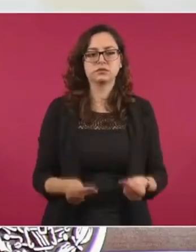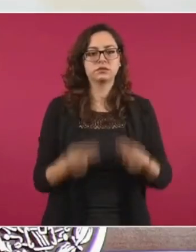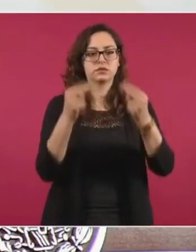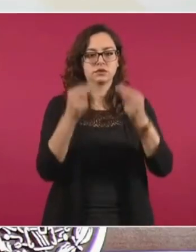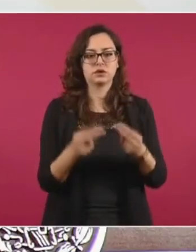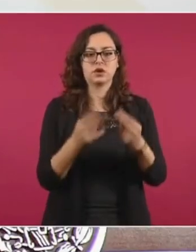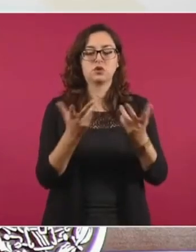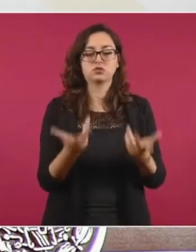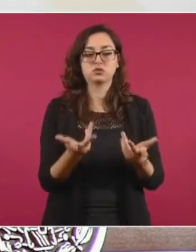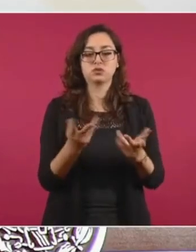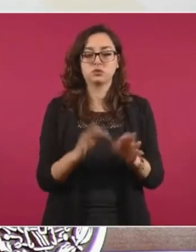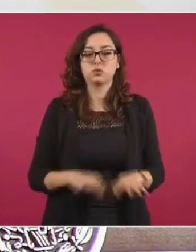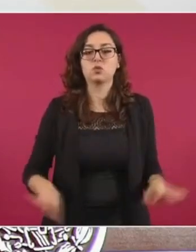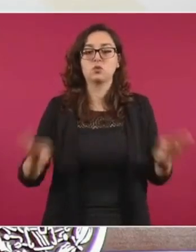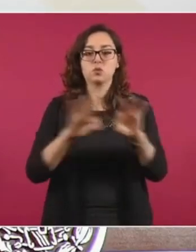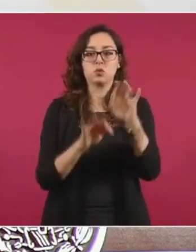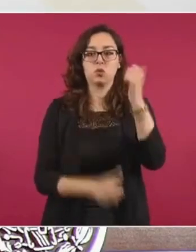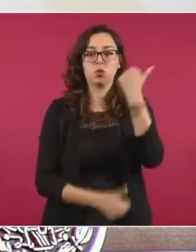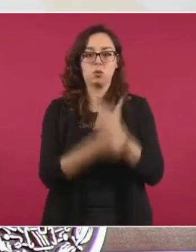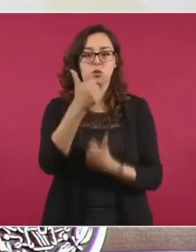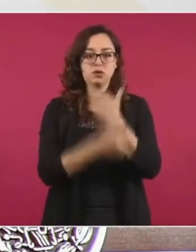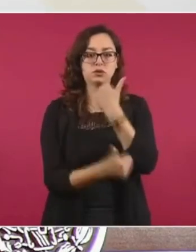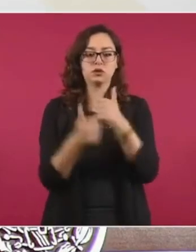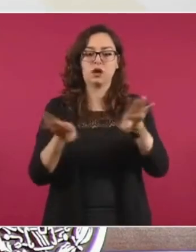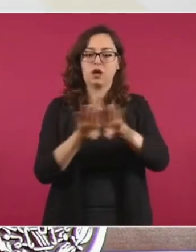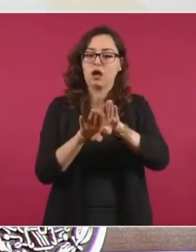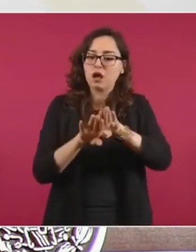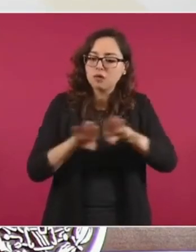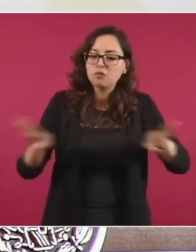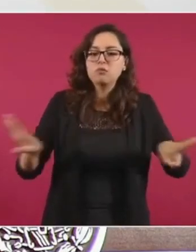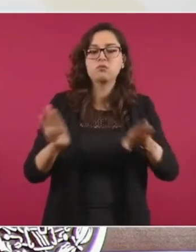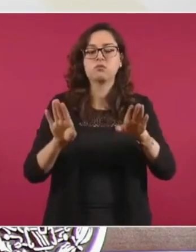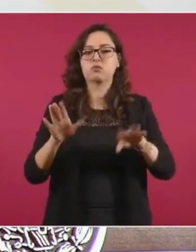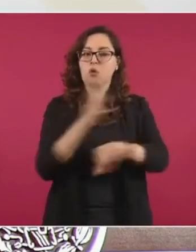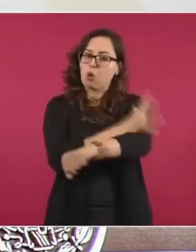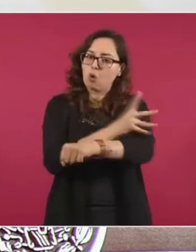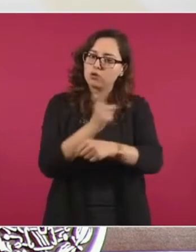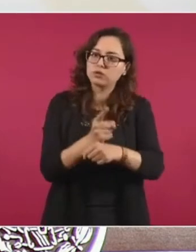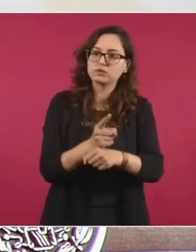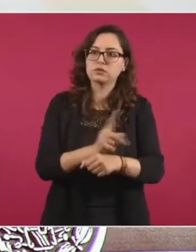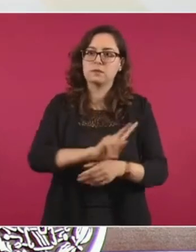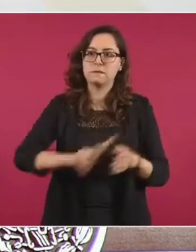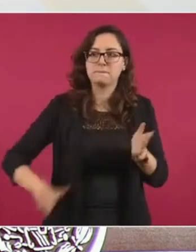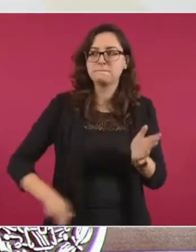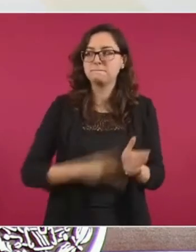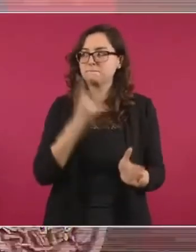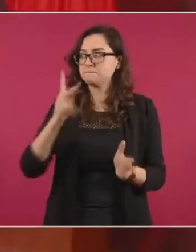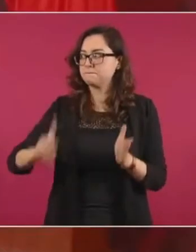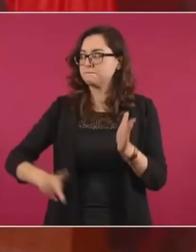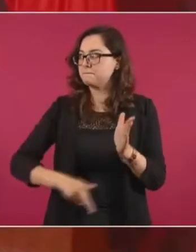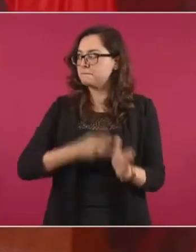y la transparencia, por lo que no nos cansamos de repetir que estamos obrando